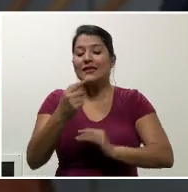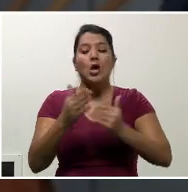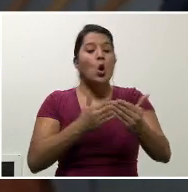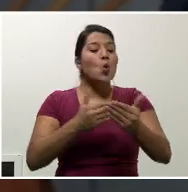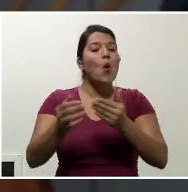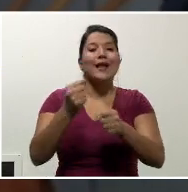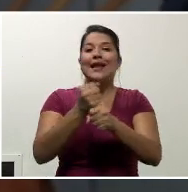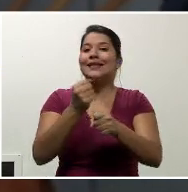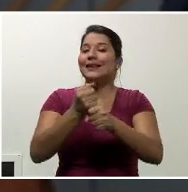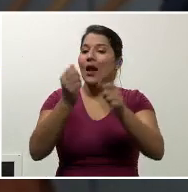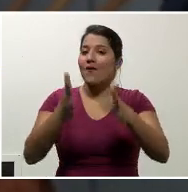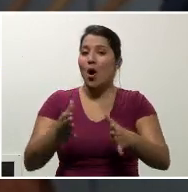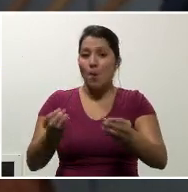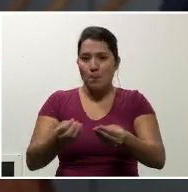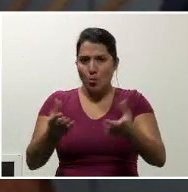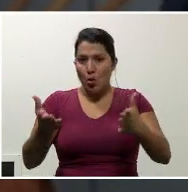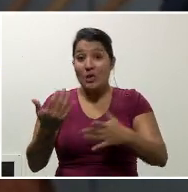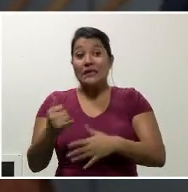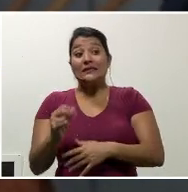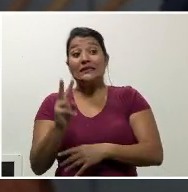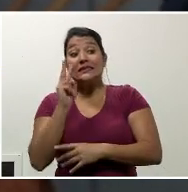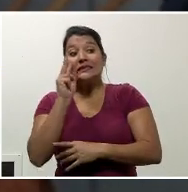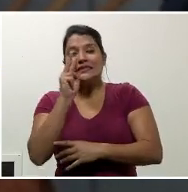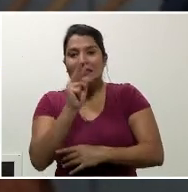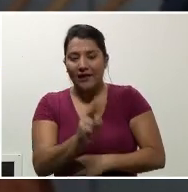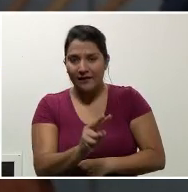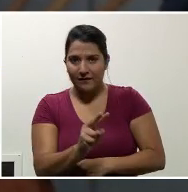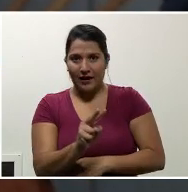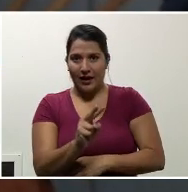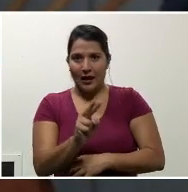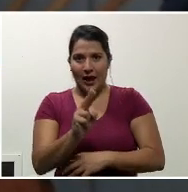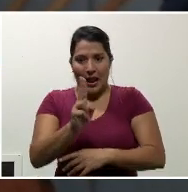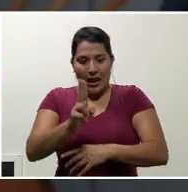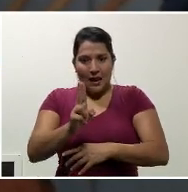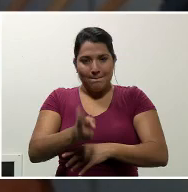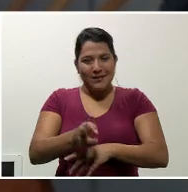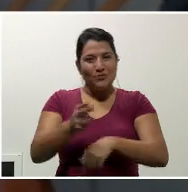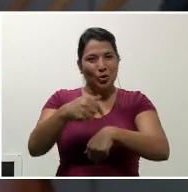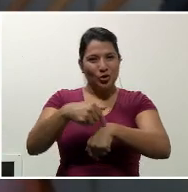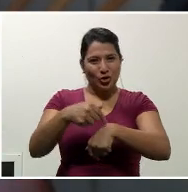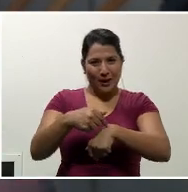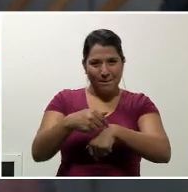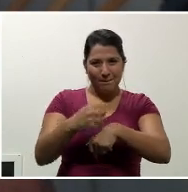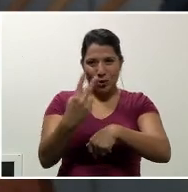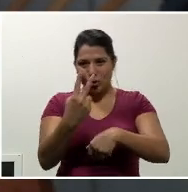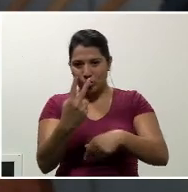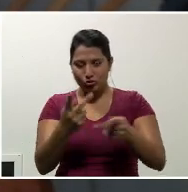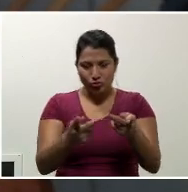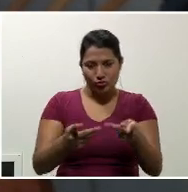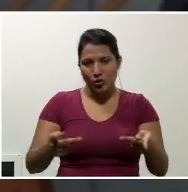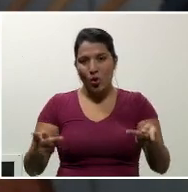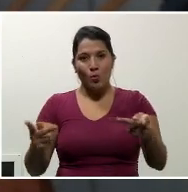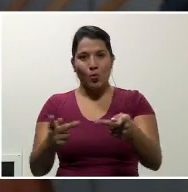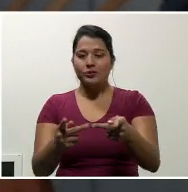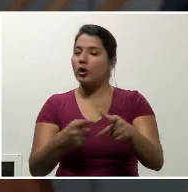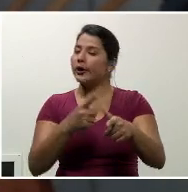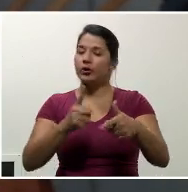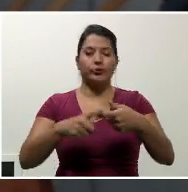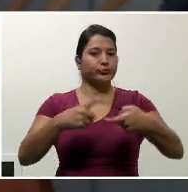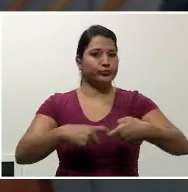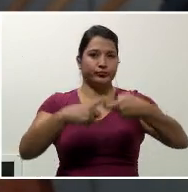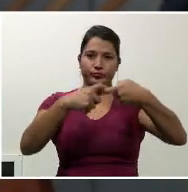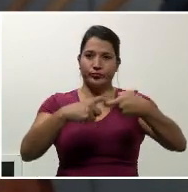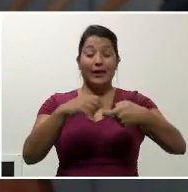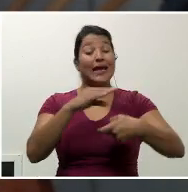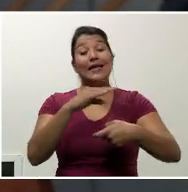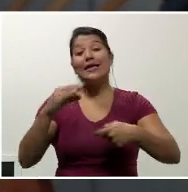de su rango, encontrado responsable del ilícito de beligerancia política, será sancionado con la destitución inmediata del cargo y además la suspensión para el ejercicio de